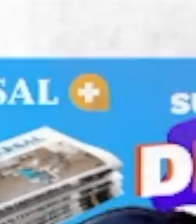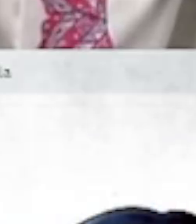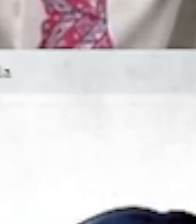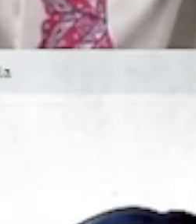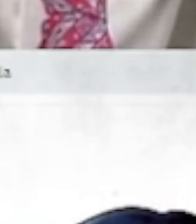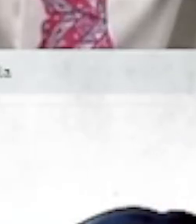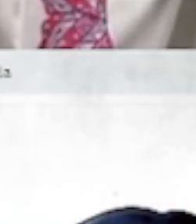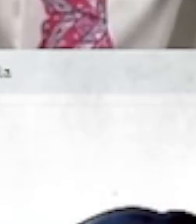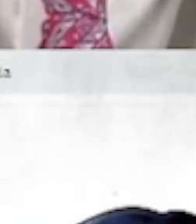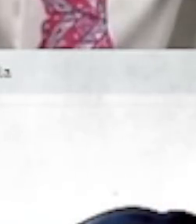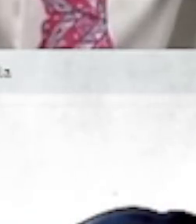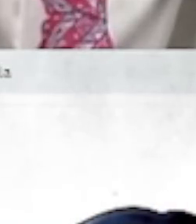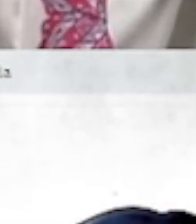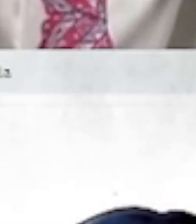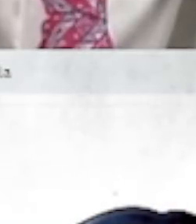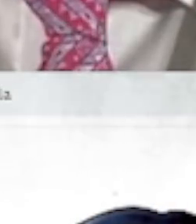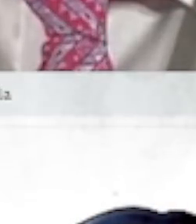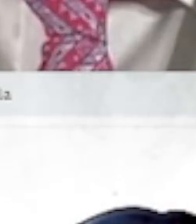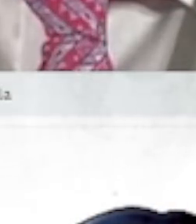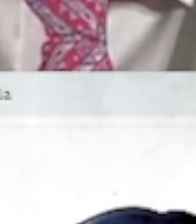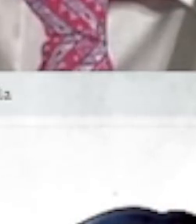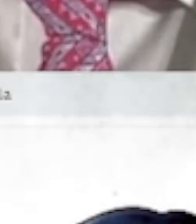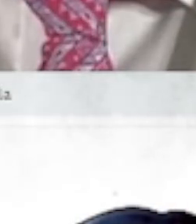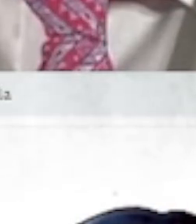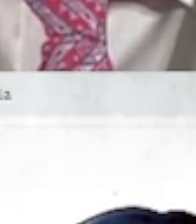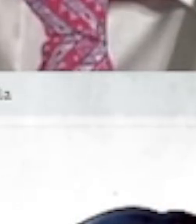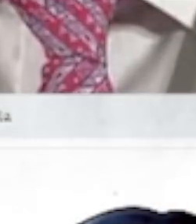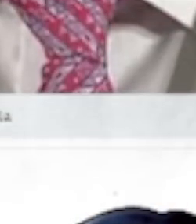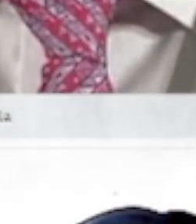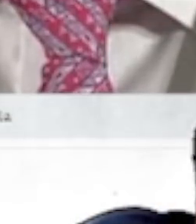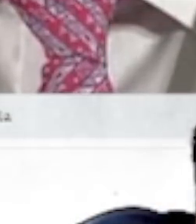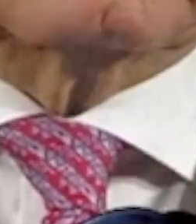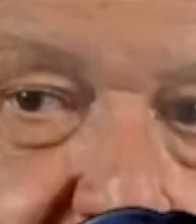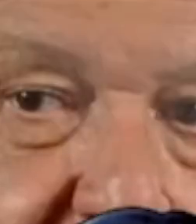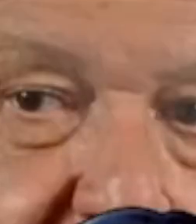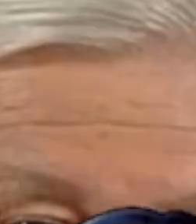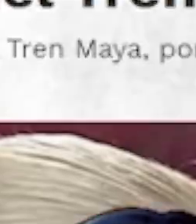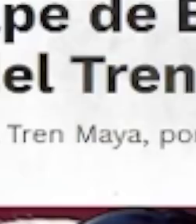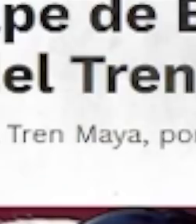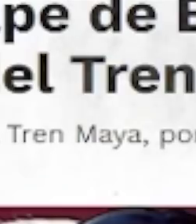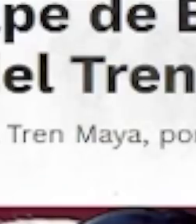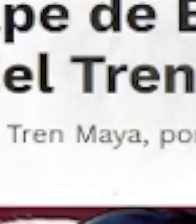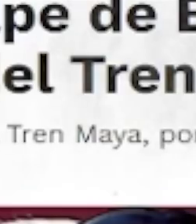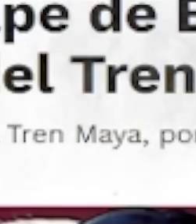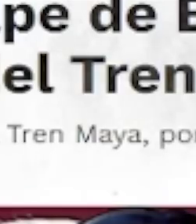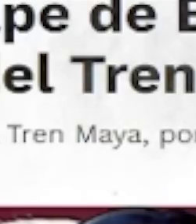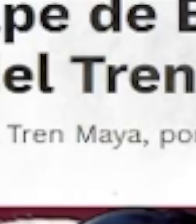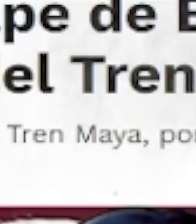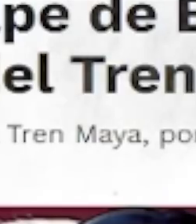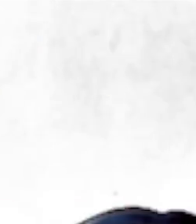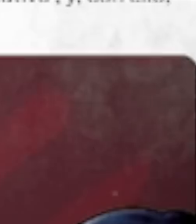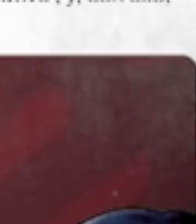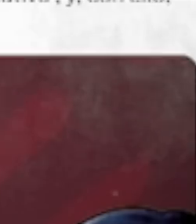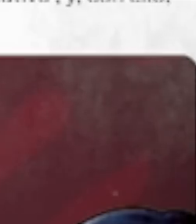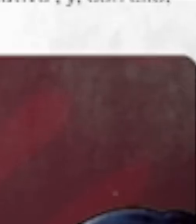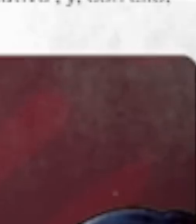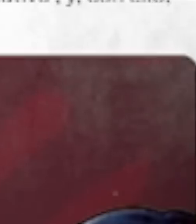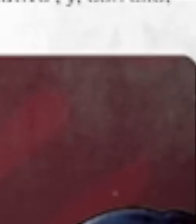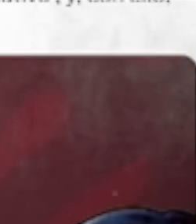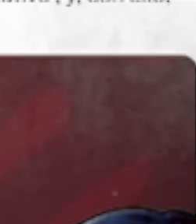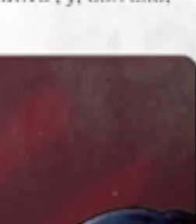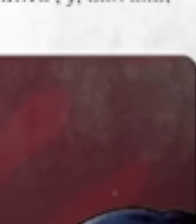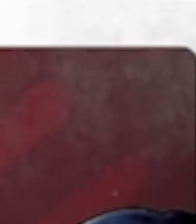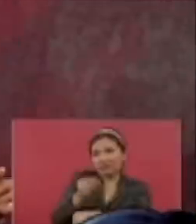Estas acusaciones de un golpe técnico, golpe de estado técnico hacia la cuarta transformación